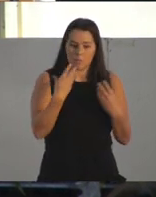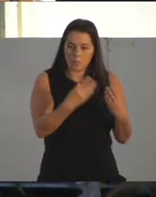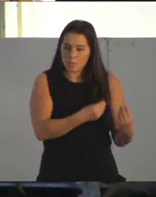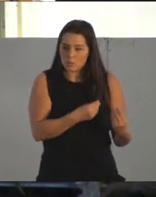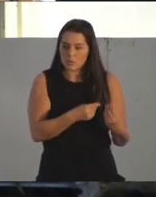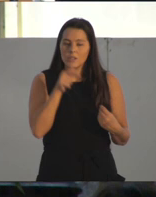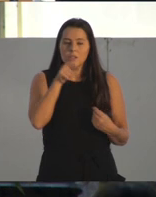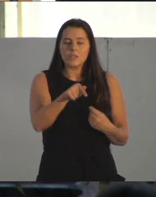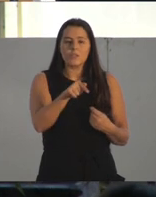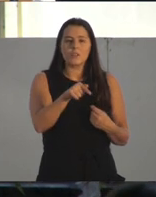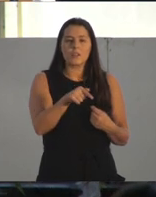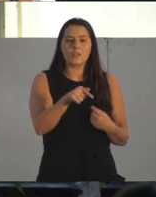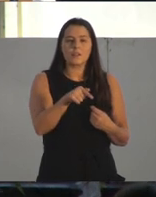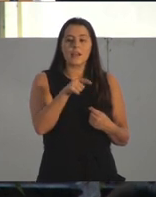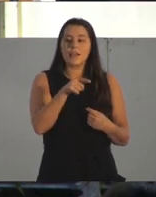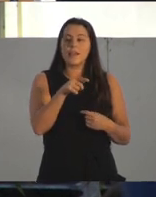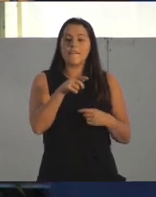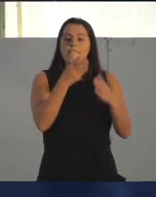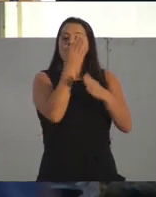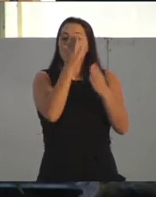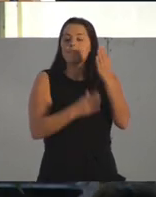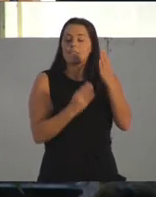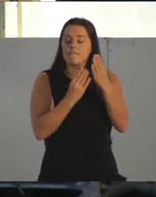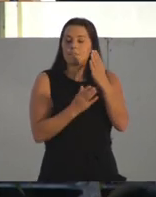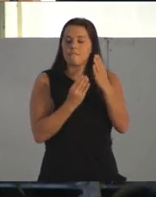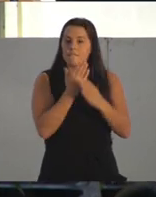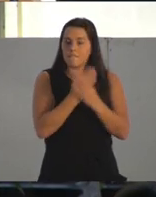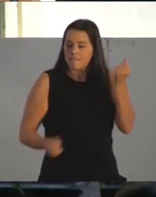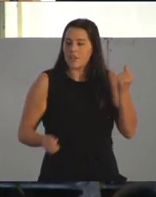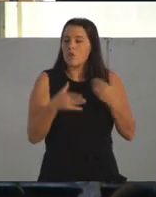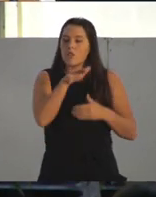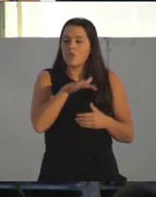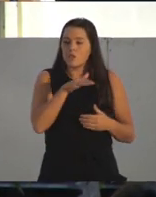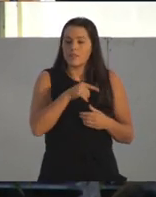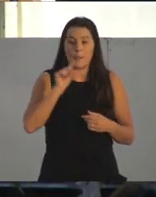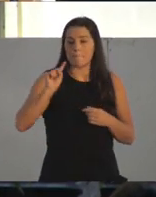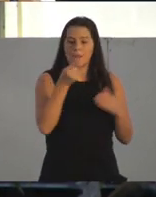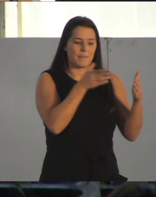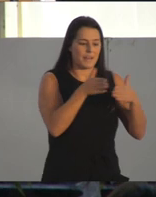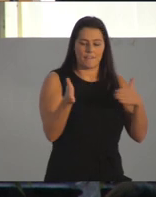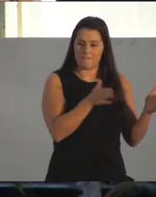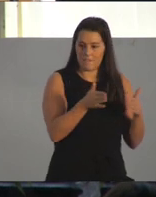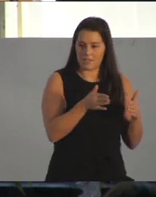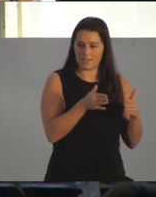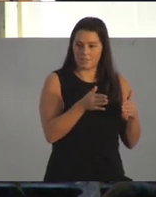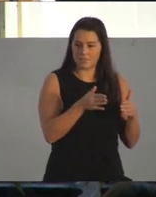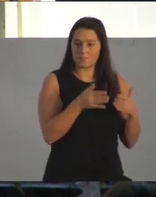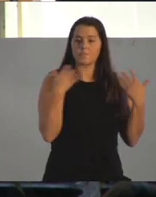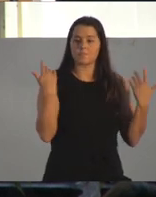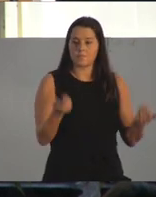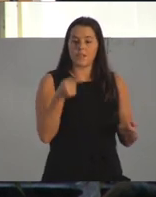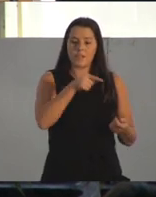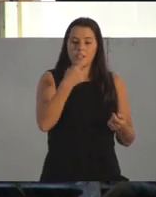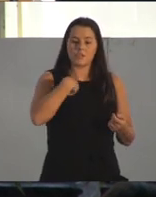estamos hablando de que hay un fallo en la fase oral, el que os comentaba al principio, la primera fase. Pero si además tose, sabemos que